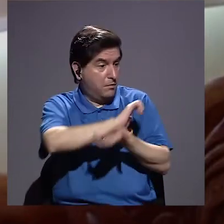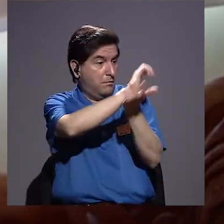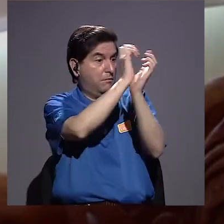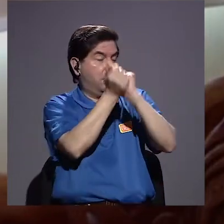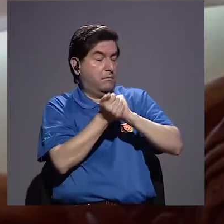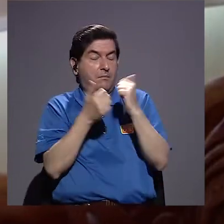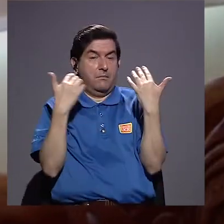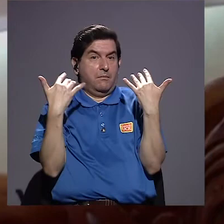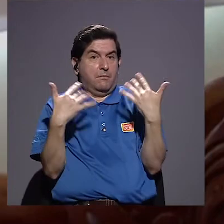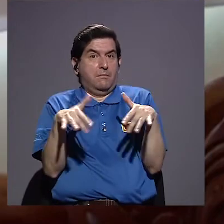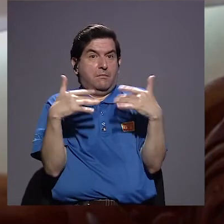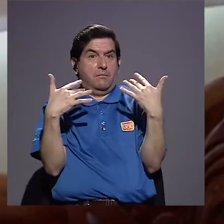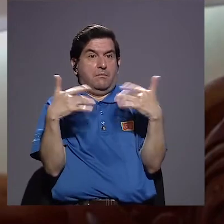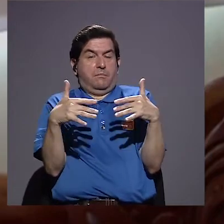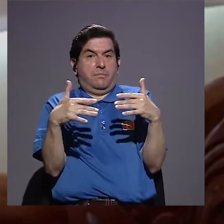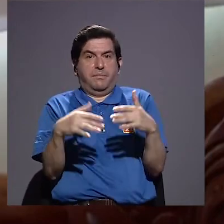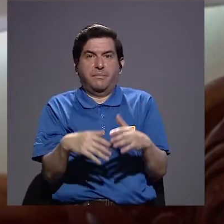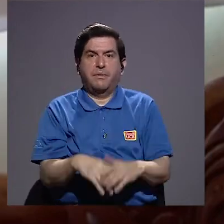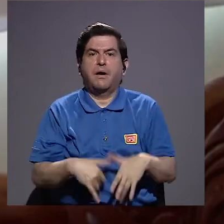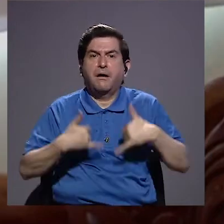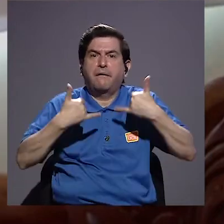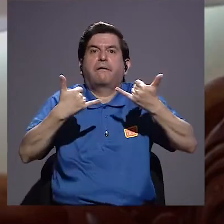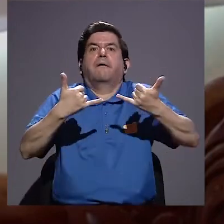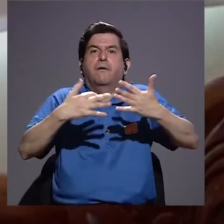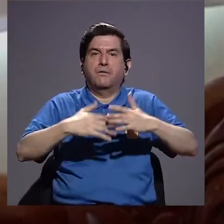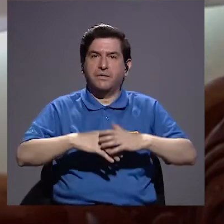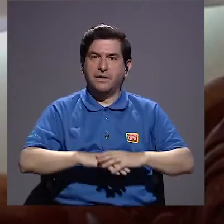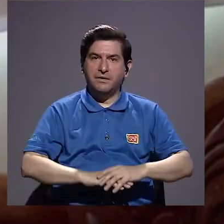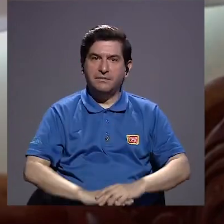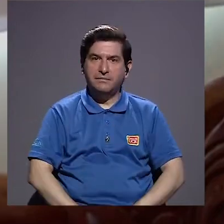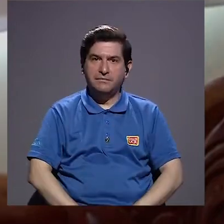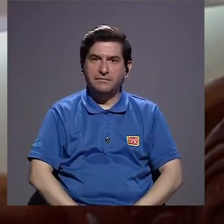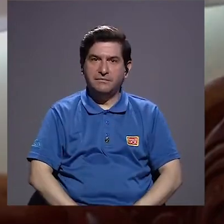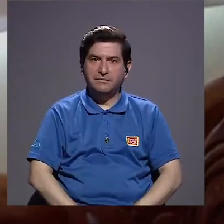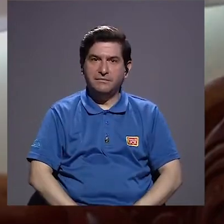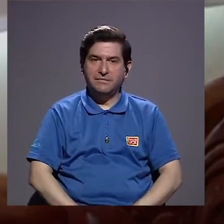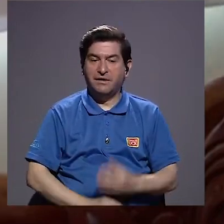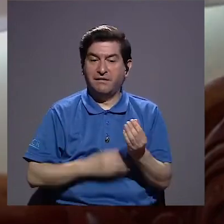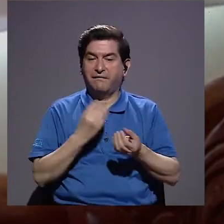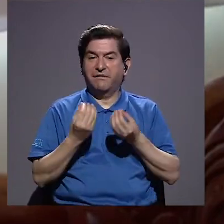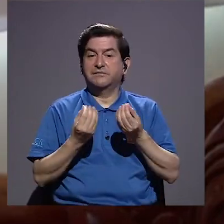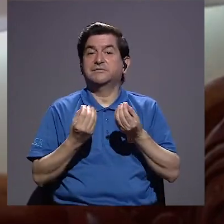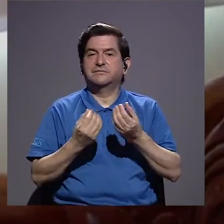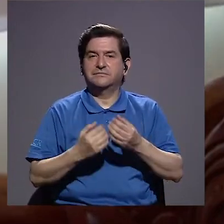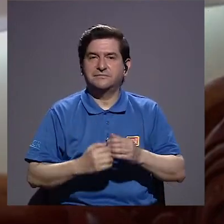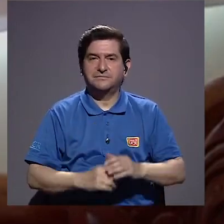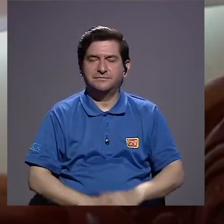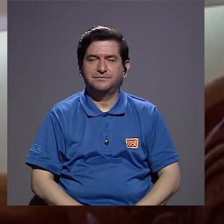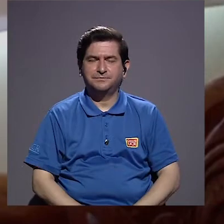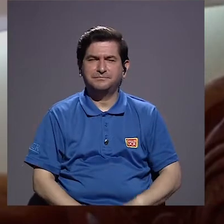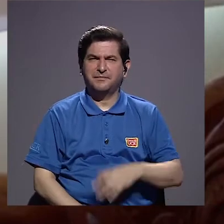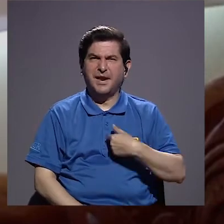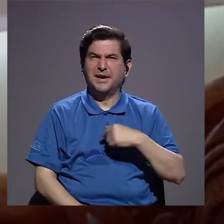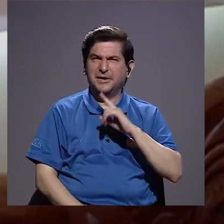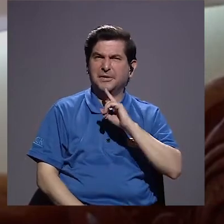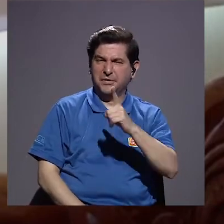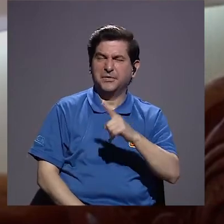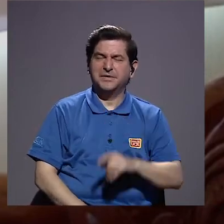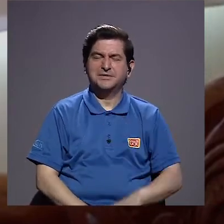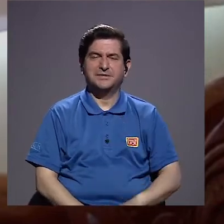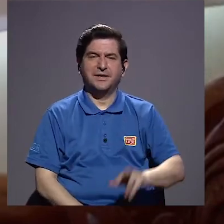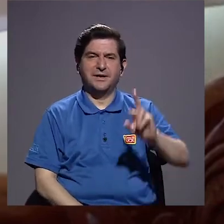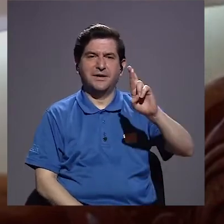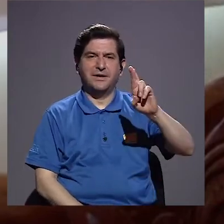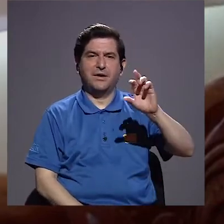cambio, fue todo decir, bueno, ¿y ahora cómo nos va? Debo decirle,